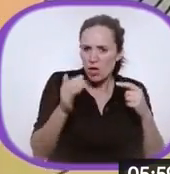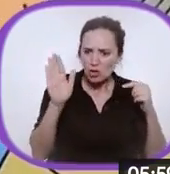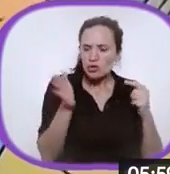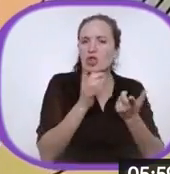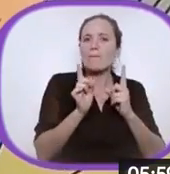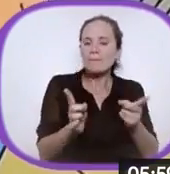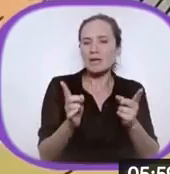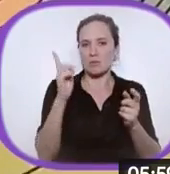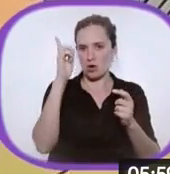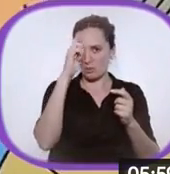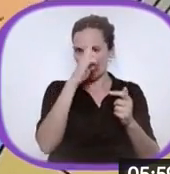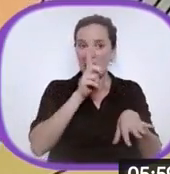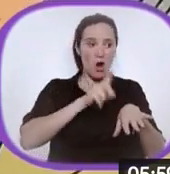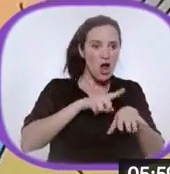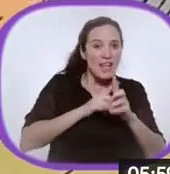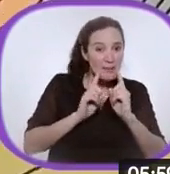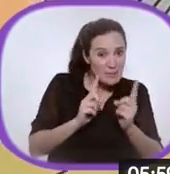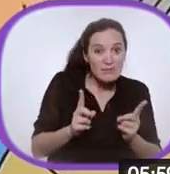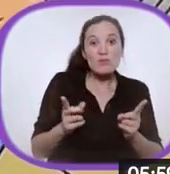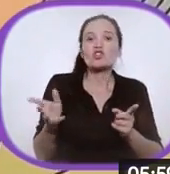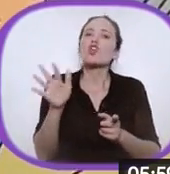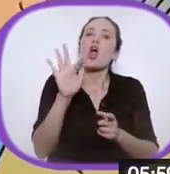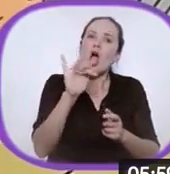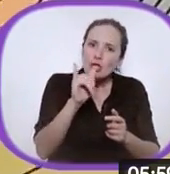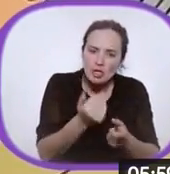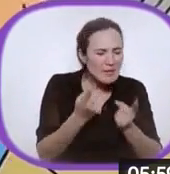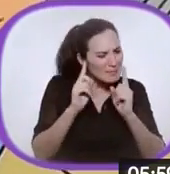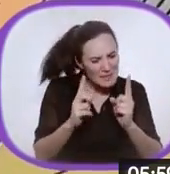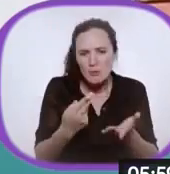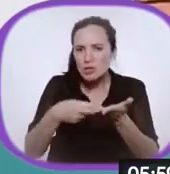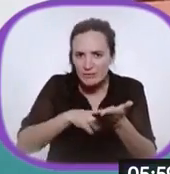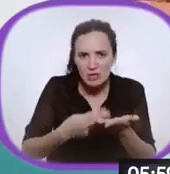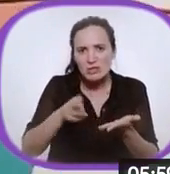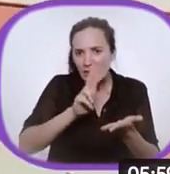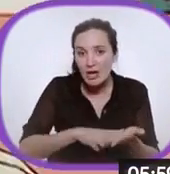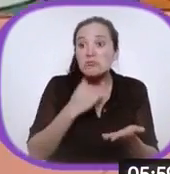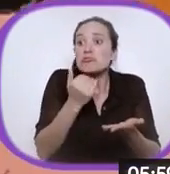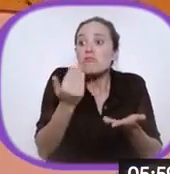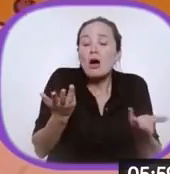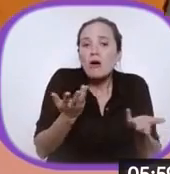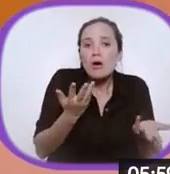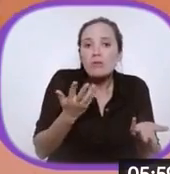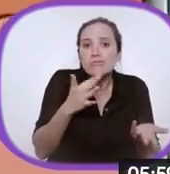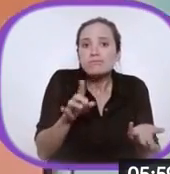mismo? Sí, exactamente a la misma hora todos los días. No lo entendemos.